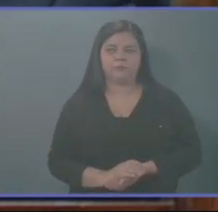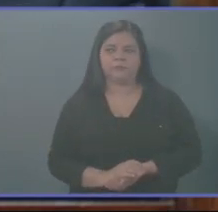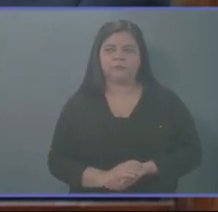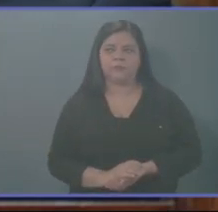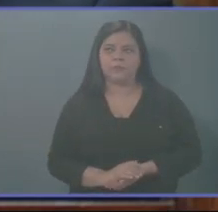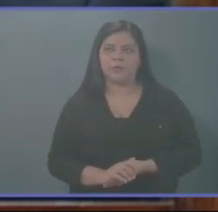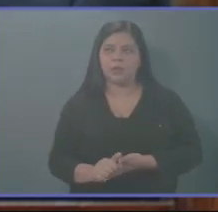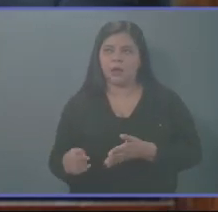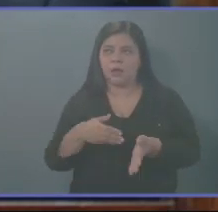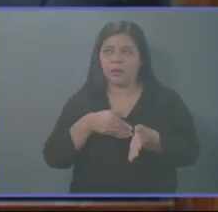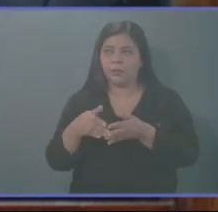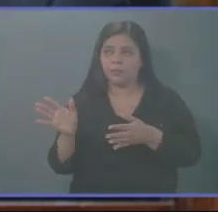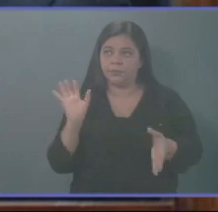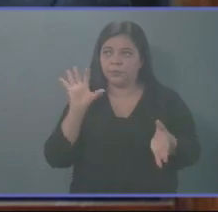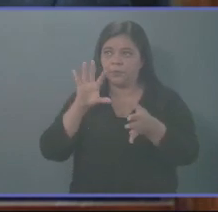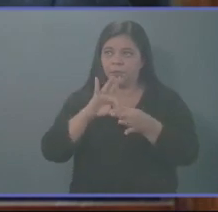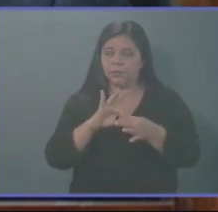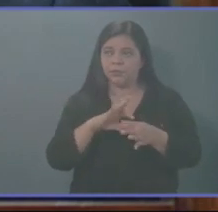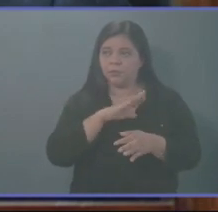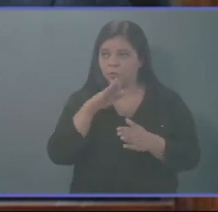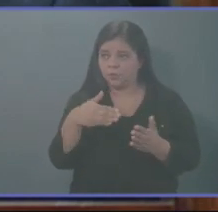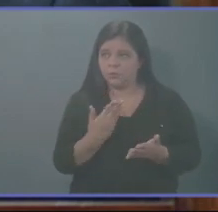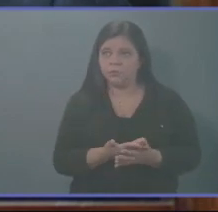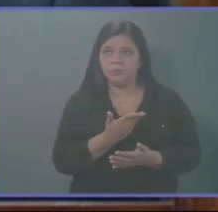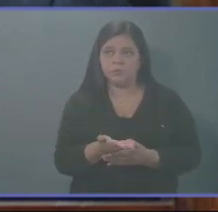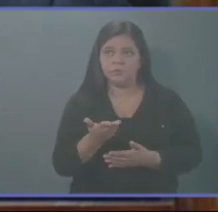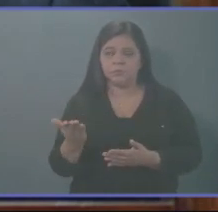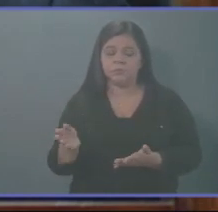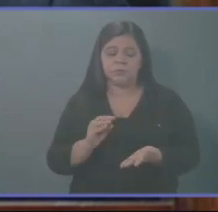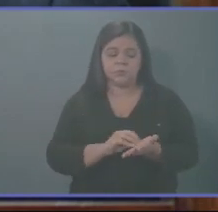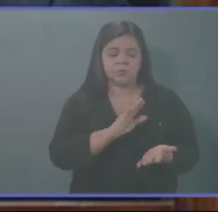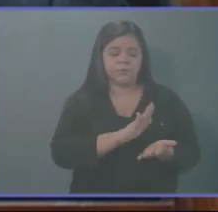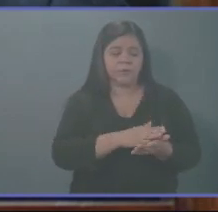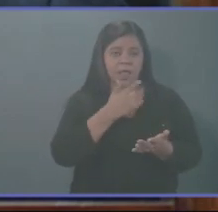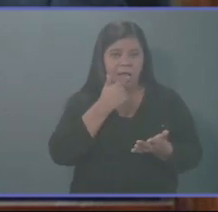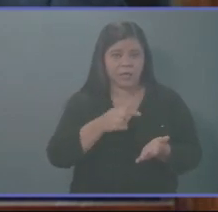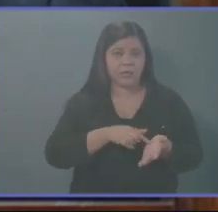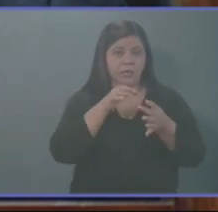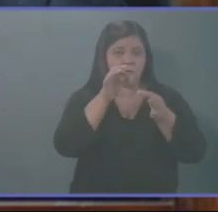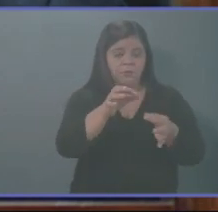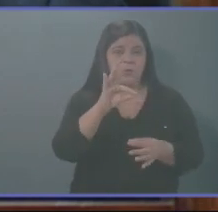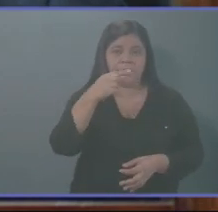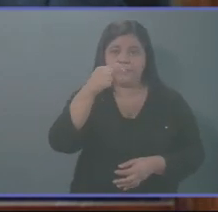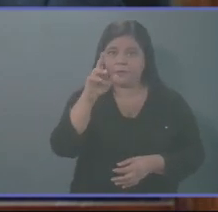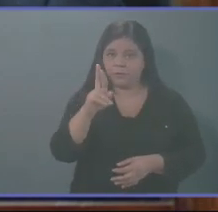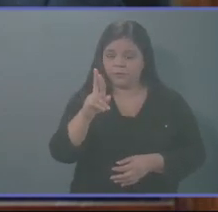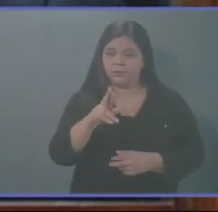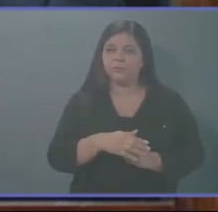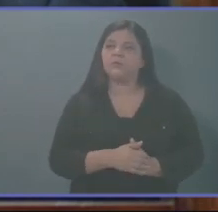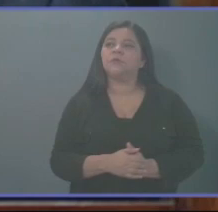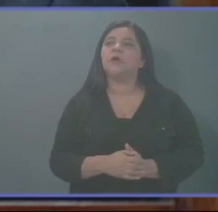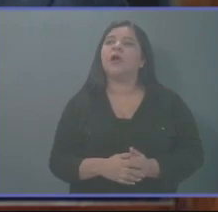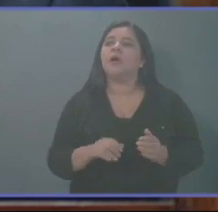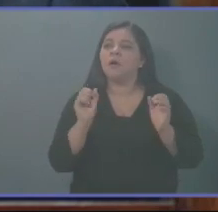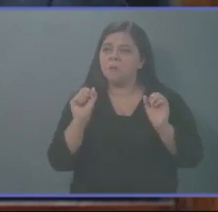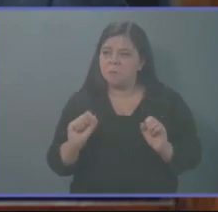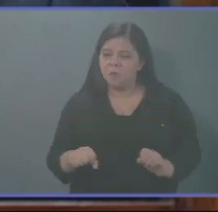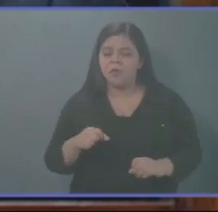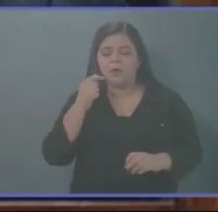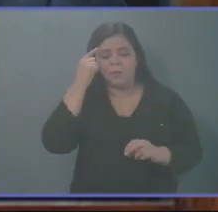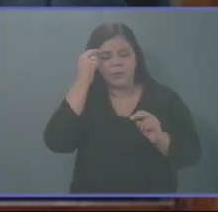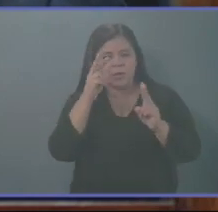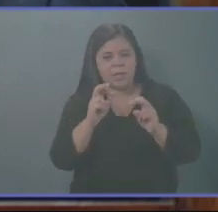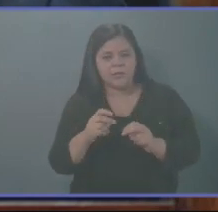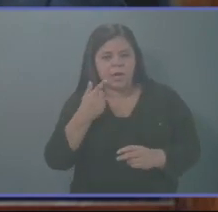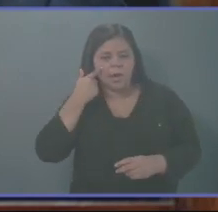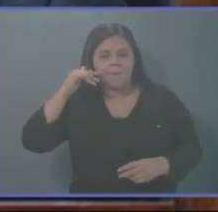A partir de la relación circunstanciada de los hechos establecida en la denuncia interpuesta por el Fiscal General de la República, se procede a analizar las pruebas y